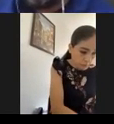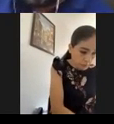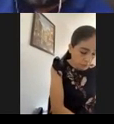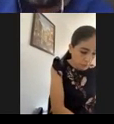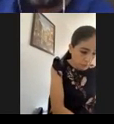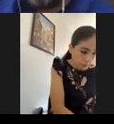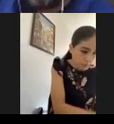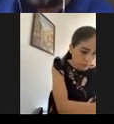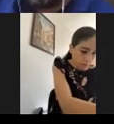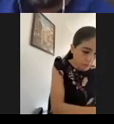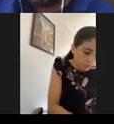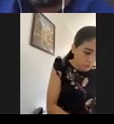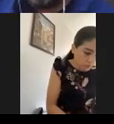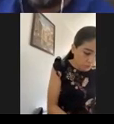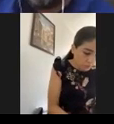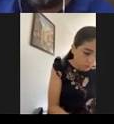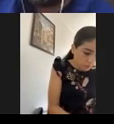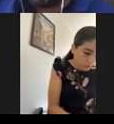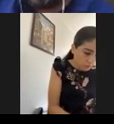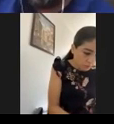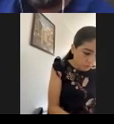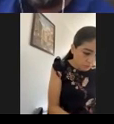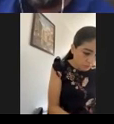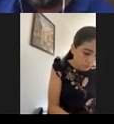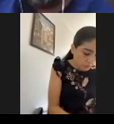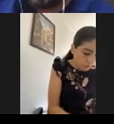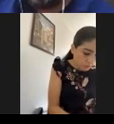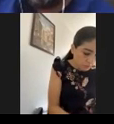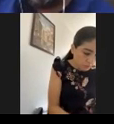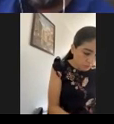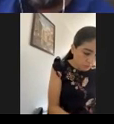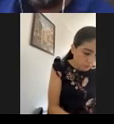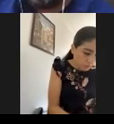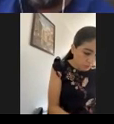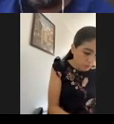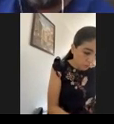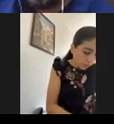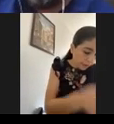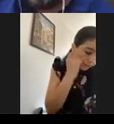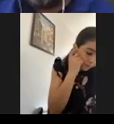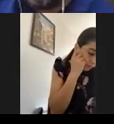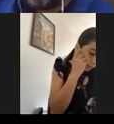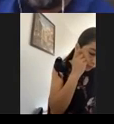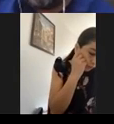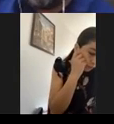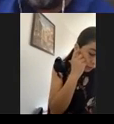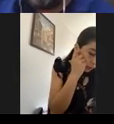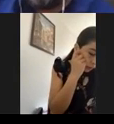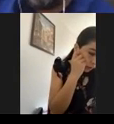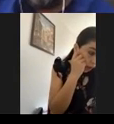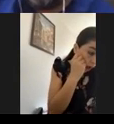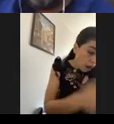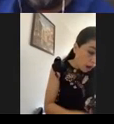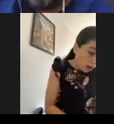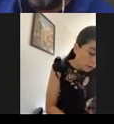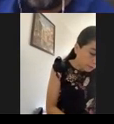interesante. Repito, creo que si lo hubiéramos hecho en el formato habitual, pues jamás íbamos a lograr juntar a esa